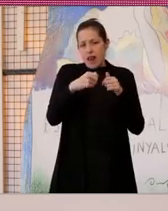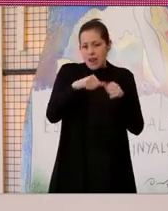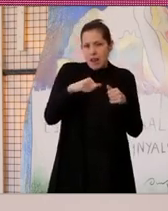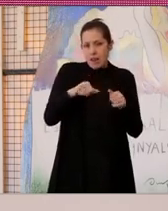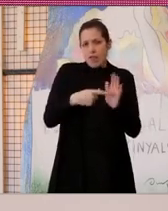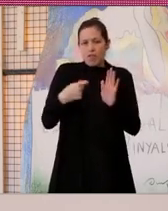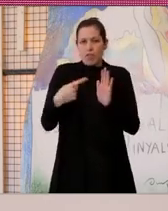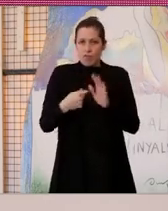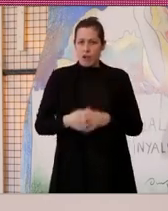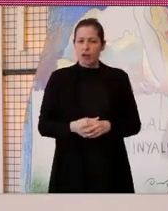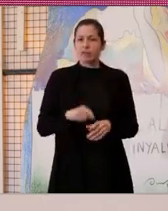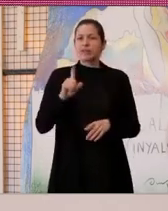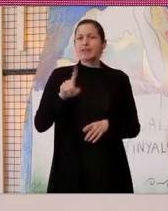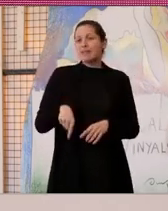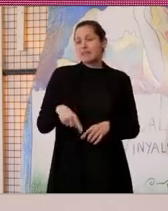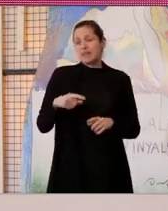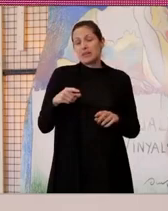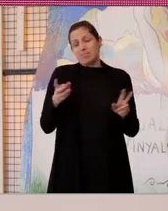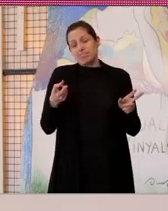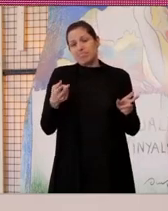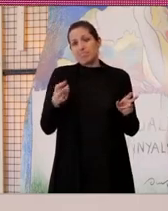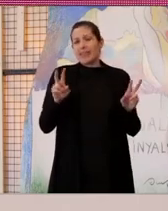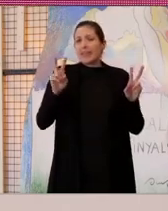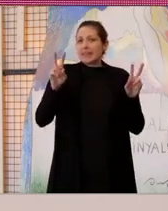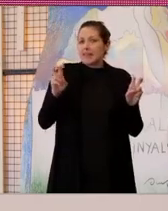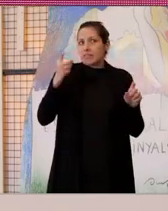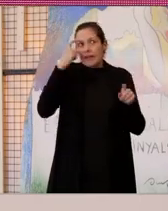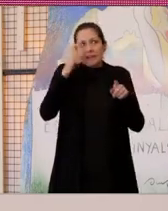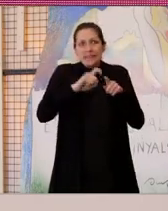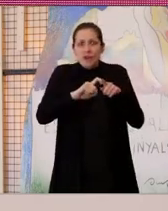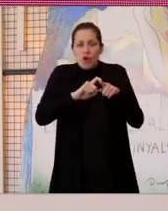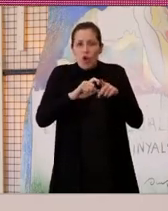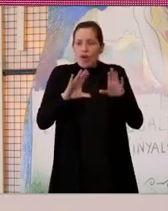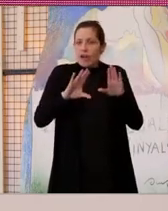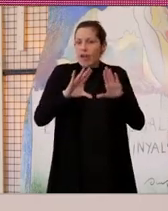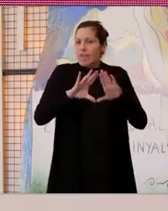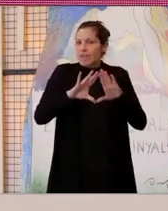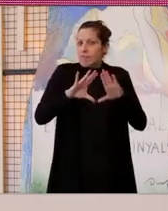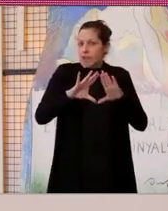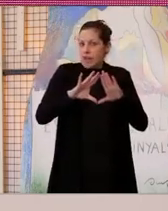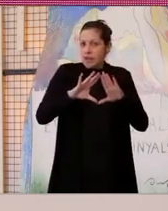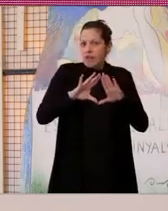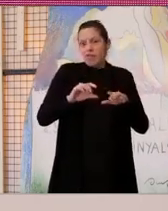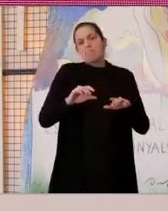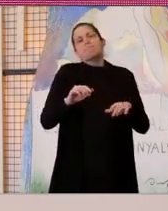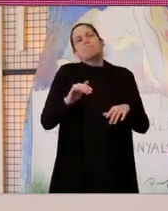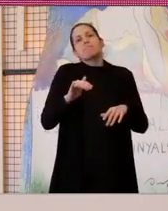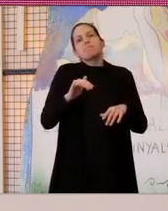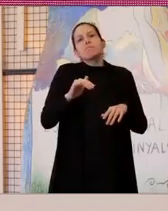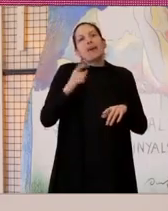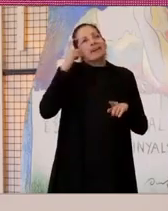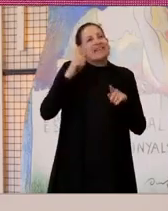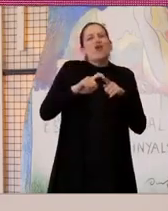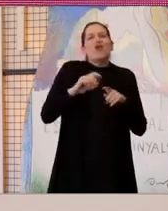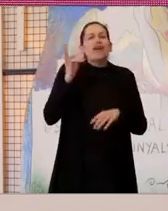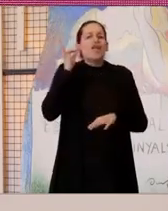femenina en tener menos ambiciones porque nos han educado de una manera distinta Y entonces la psicología femenina es